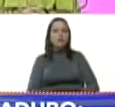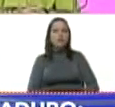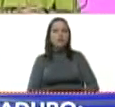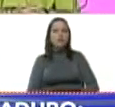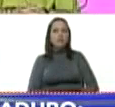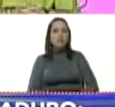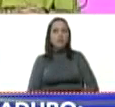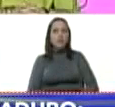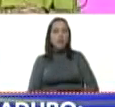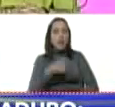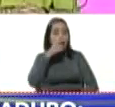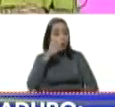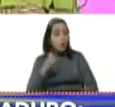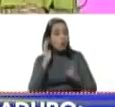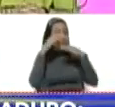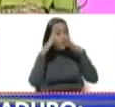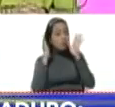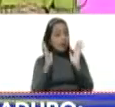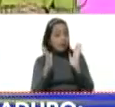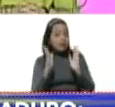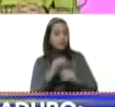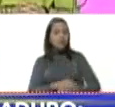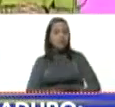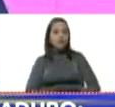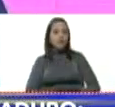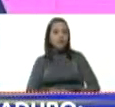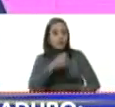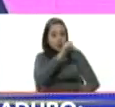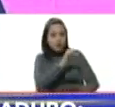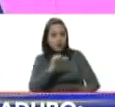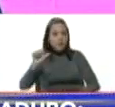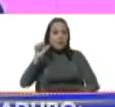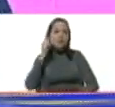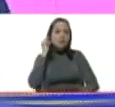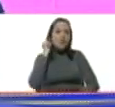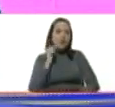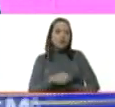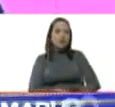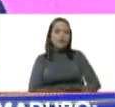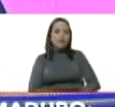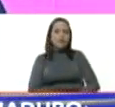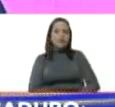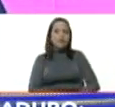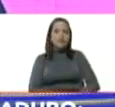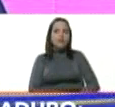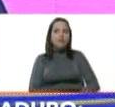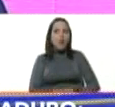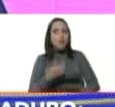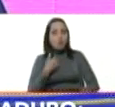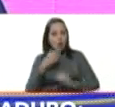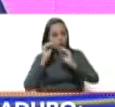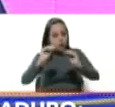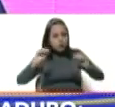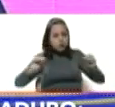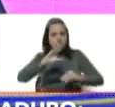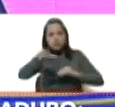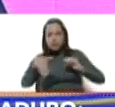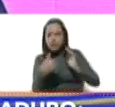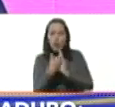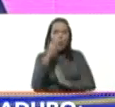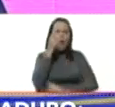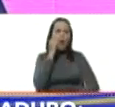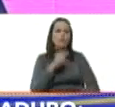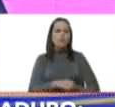Que el pueblo me escuche. Es la semana de la mujer. Y yo hago un llamado a todos los hombres